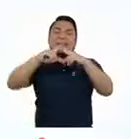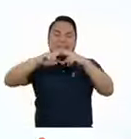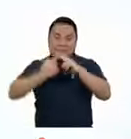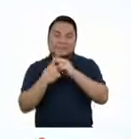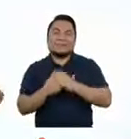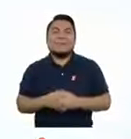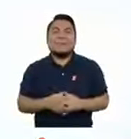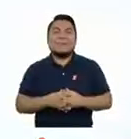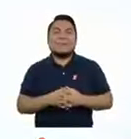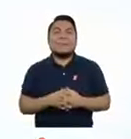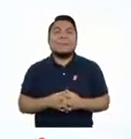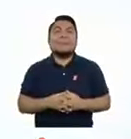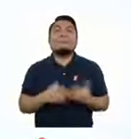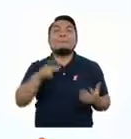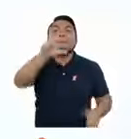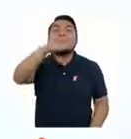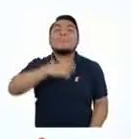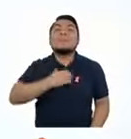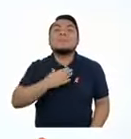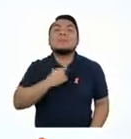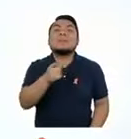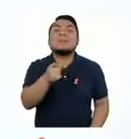¡Empecemos! 3 años.